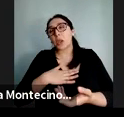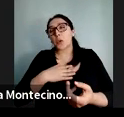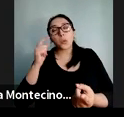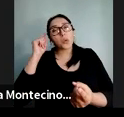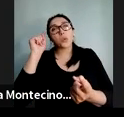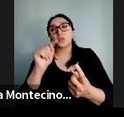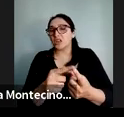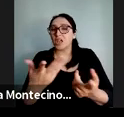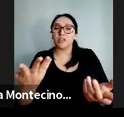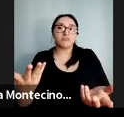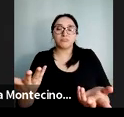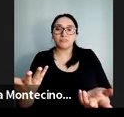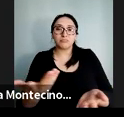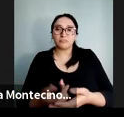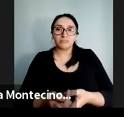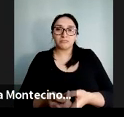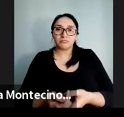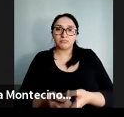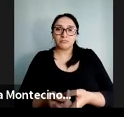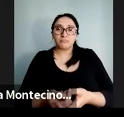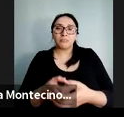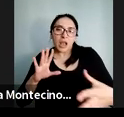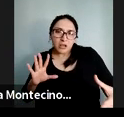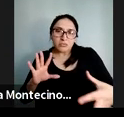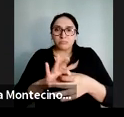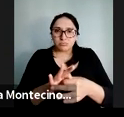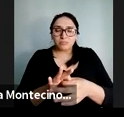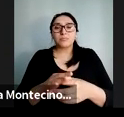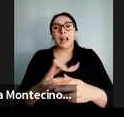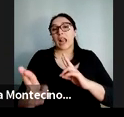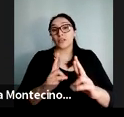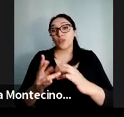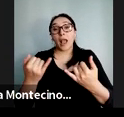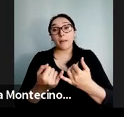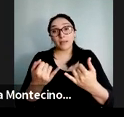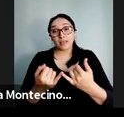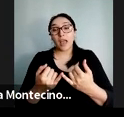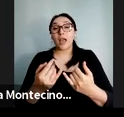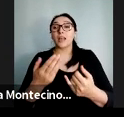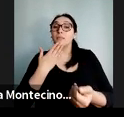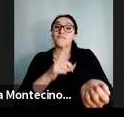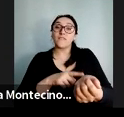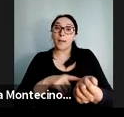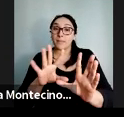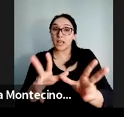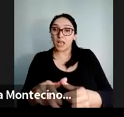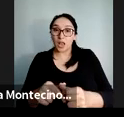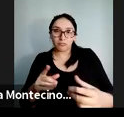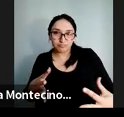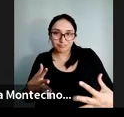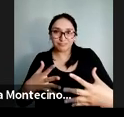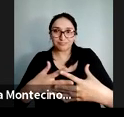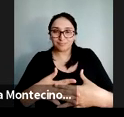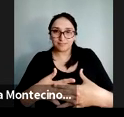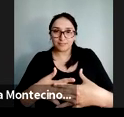a lazos interpersonales, relaciones de amistad, parentesco u otro tipo de intereses comunes.